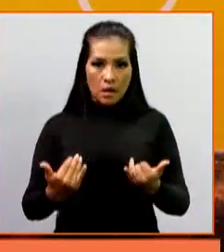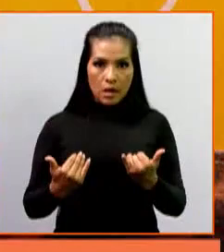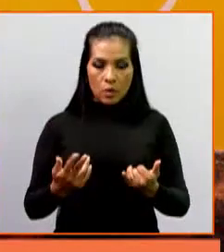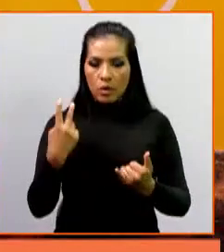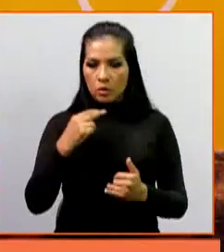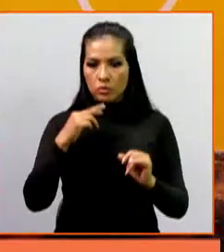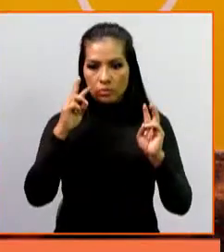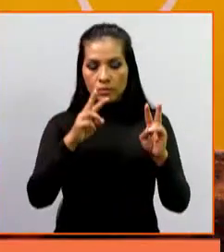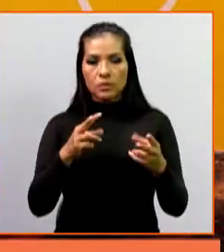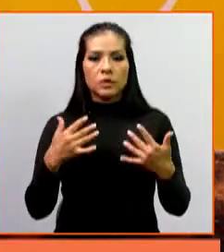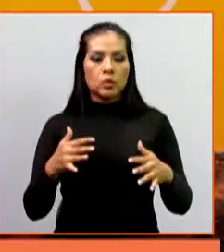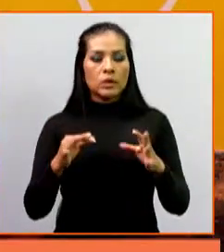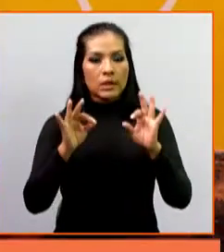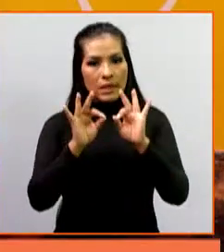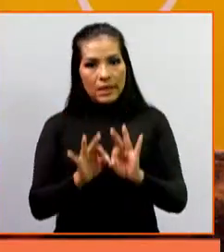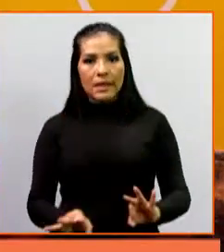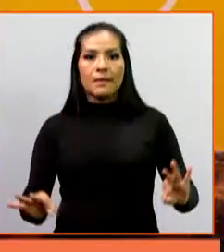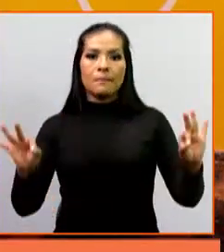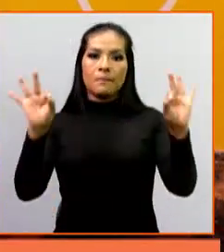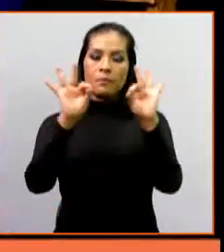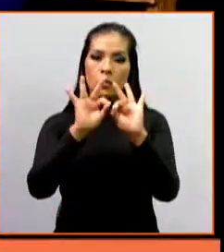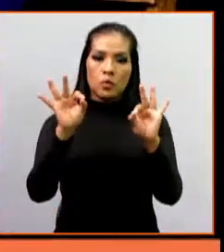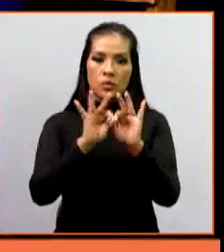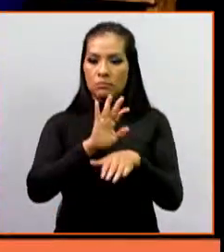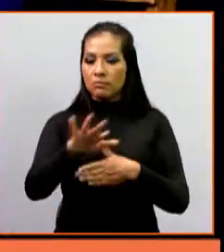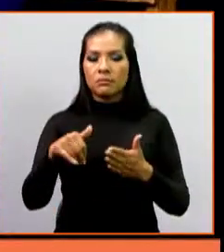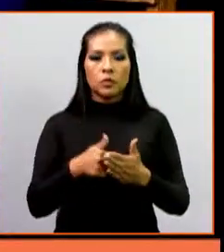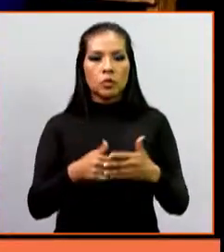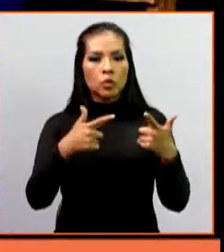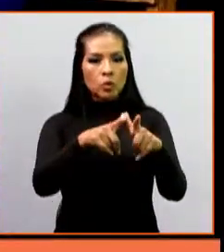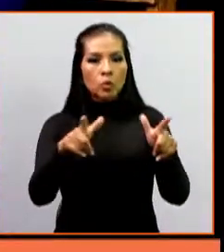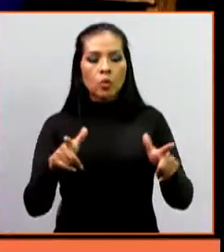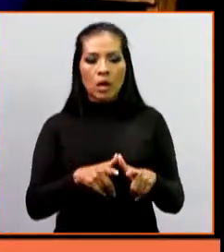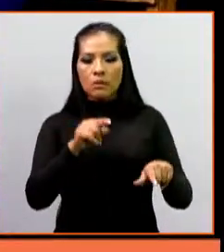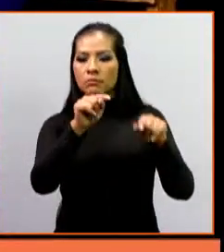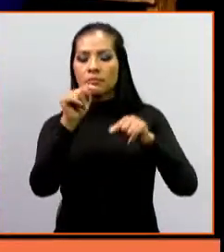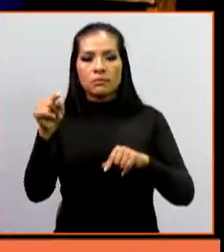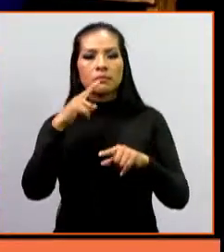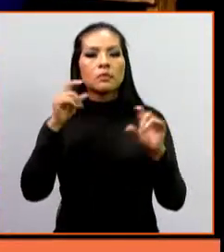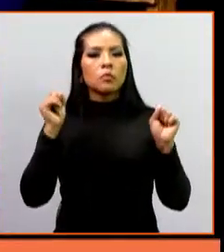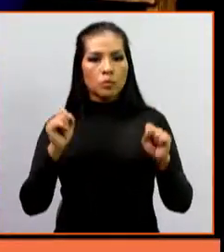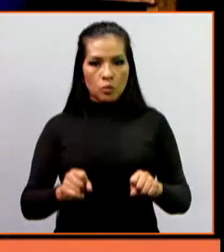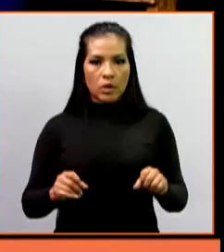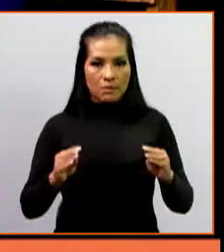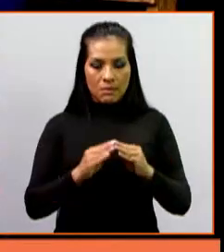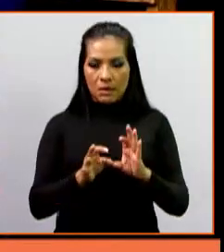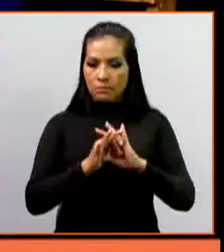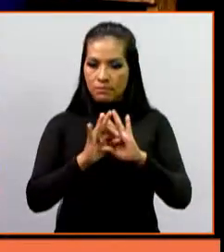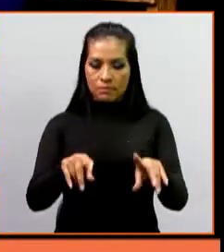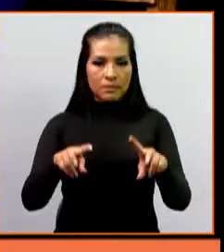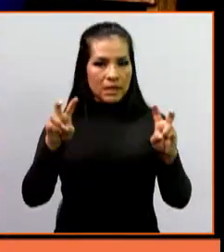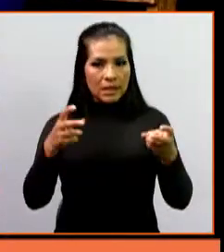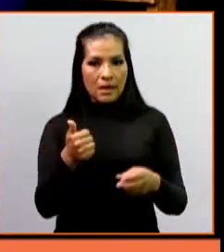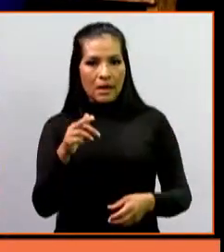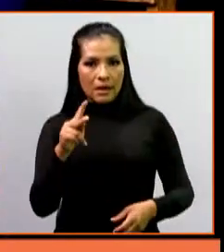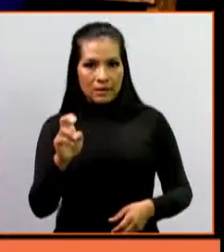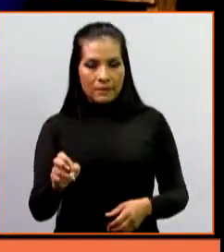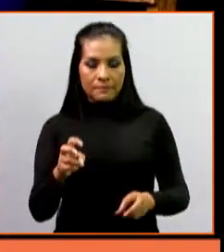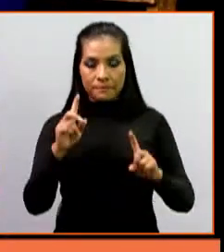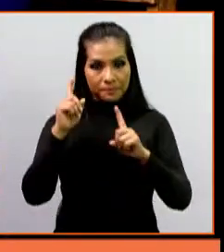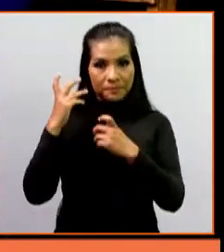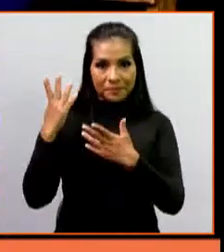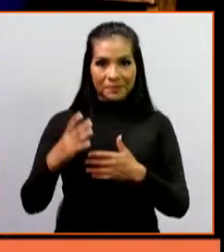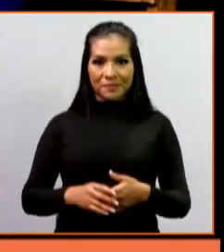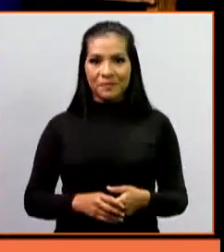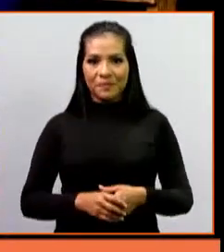cuenta de la importancia de estos lugares para poder explotar el arte, en este caso el taller y la obra.